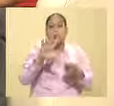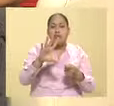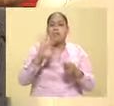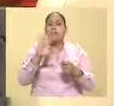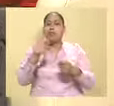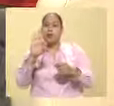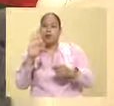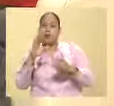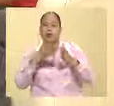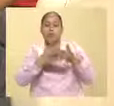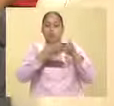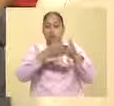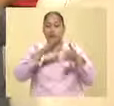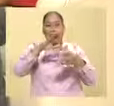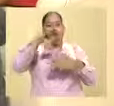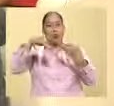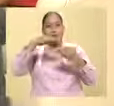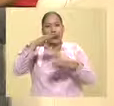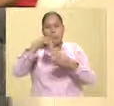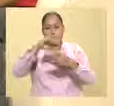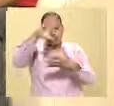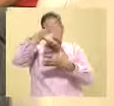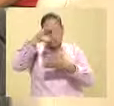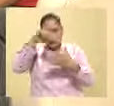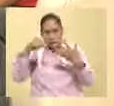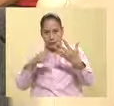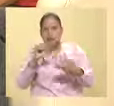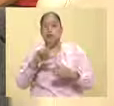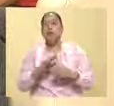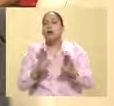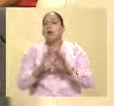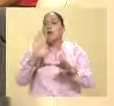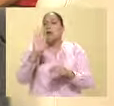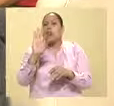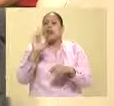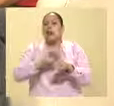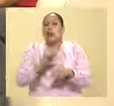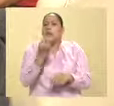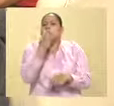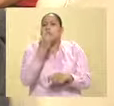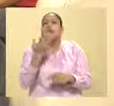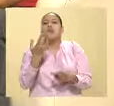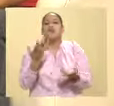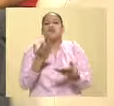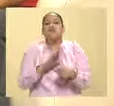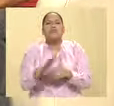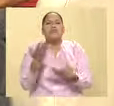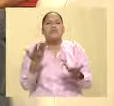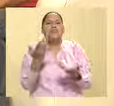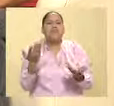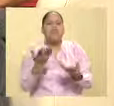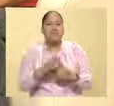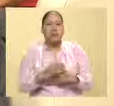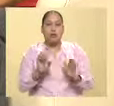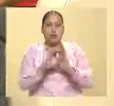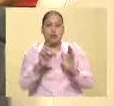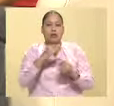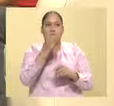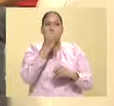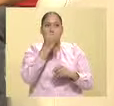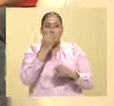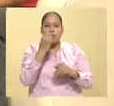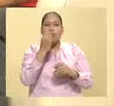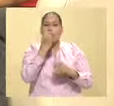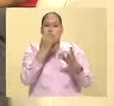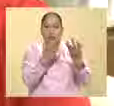40 barcos de toda latinoamérica en una travesía haciendo 40 días que comes como deshidratado comida deshidratada